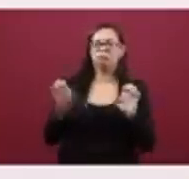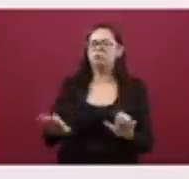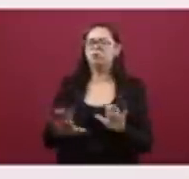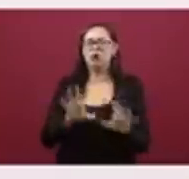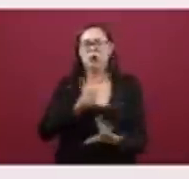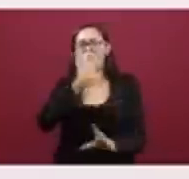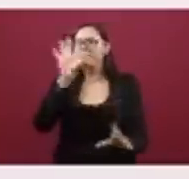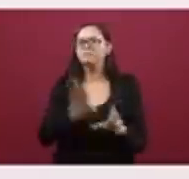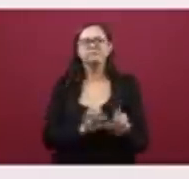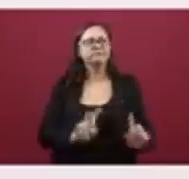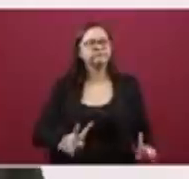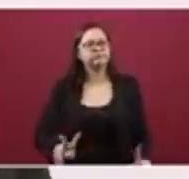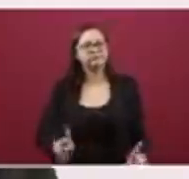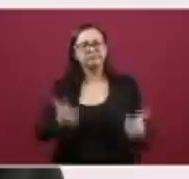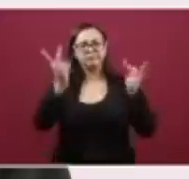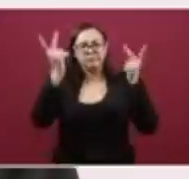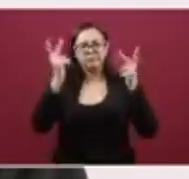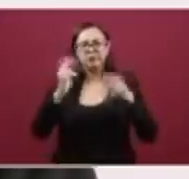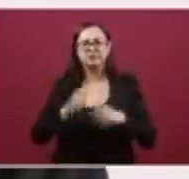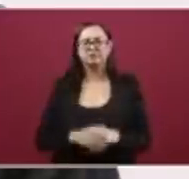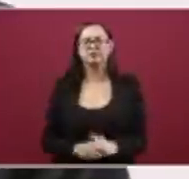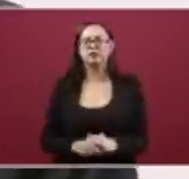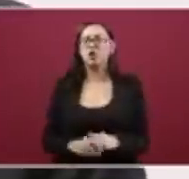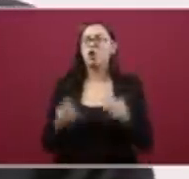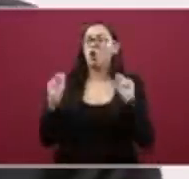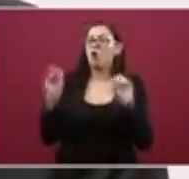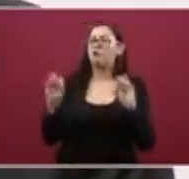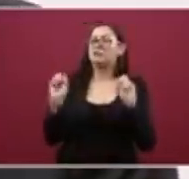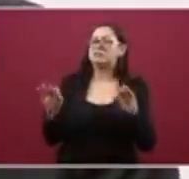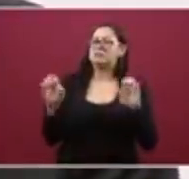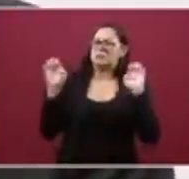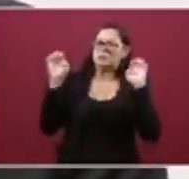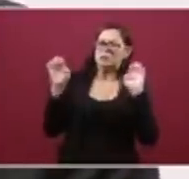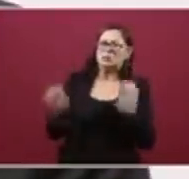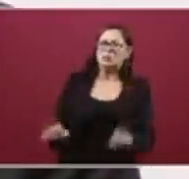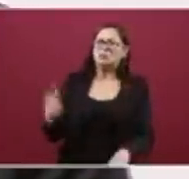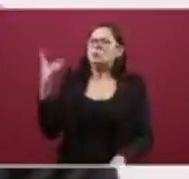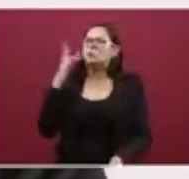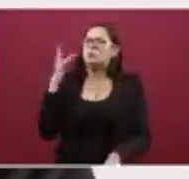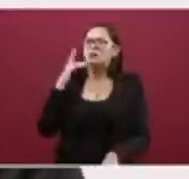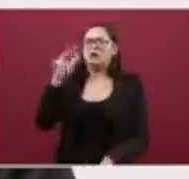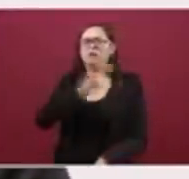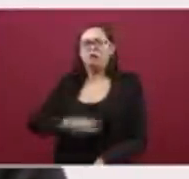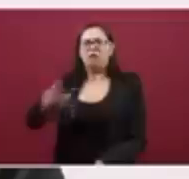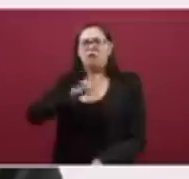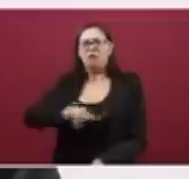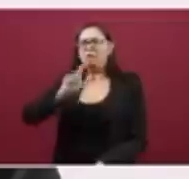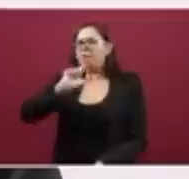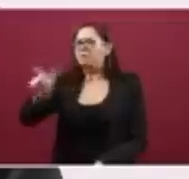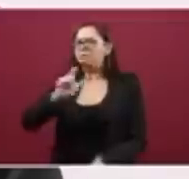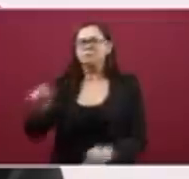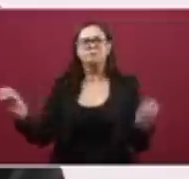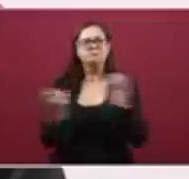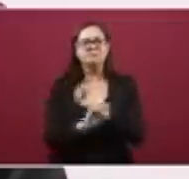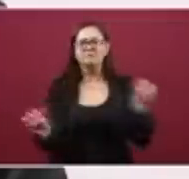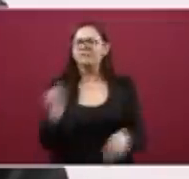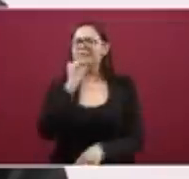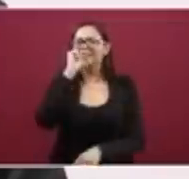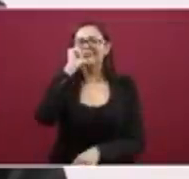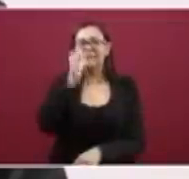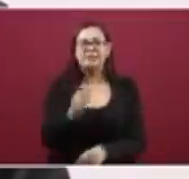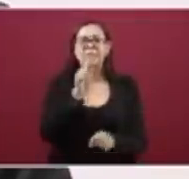públicos no se rentan oficinas de lujo y nadie tiene servicio médico